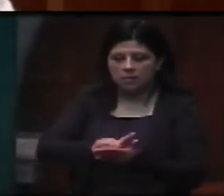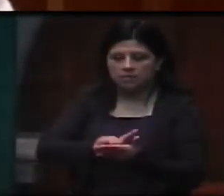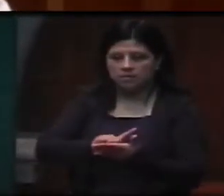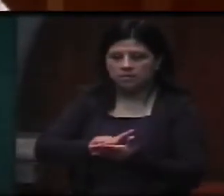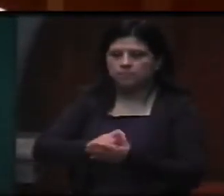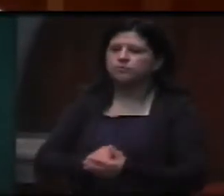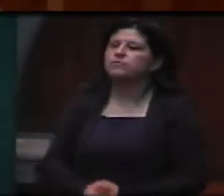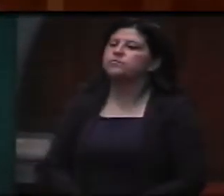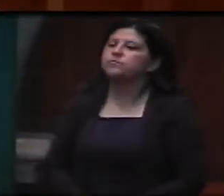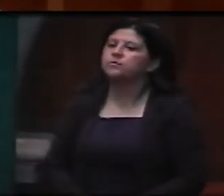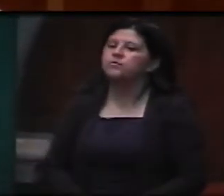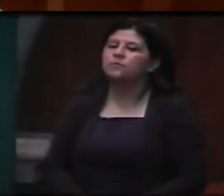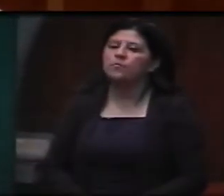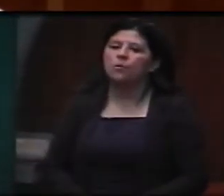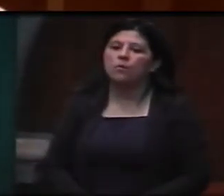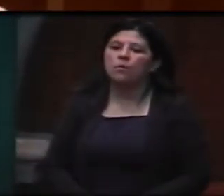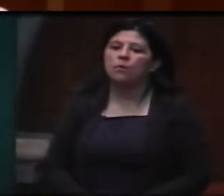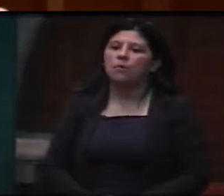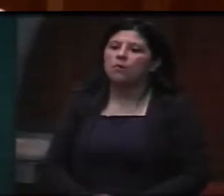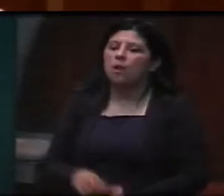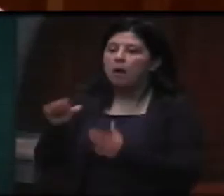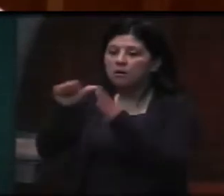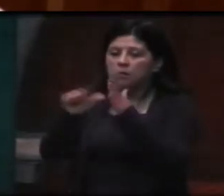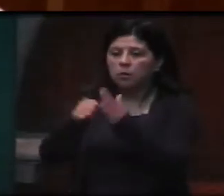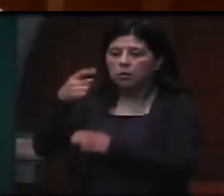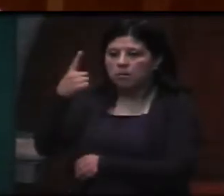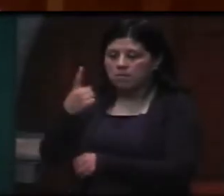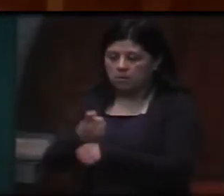decreto. Artículo primero.